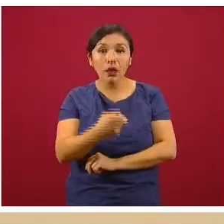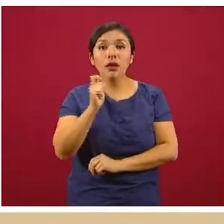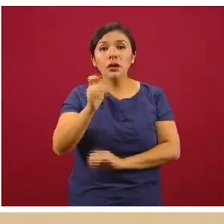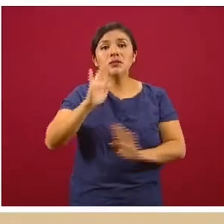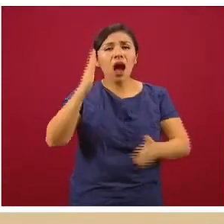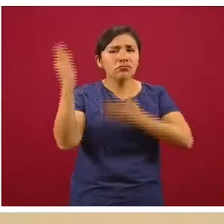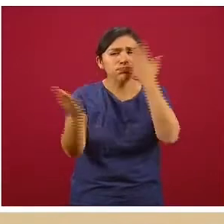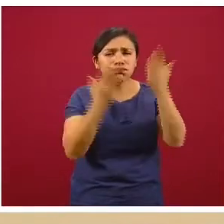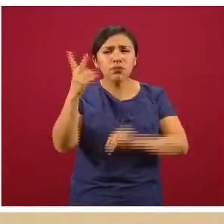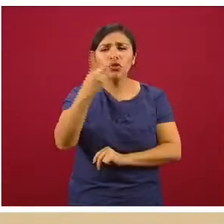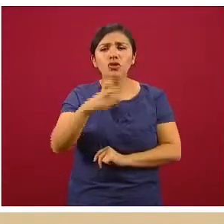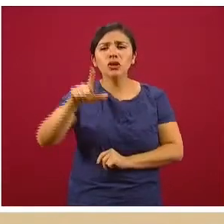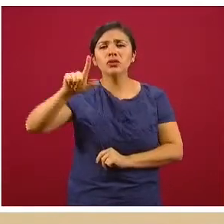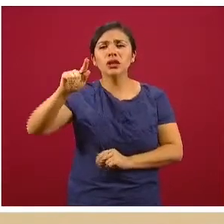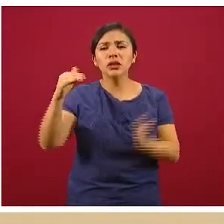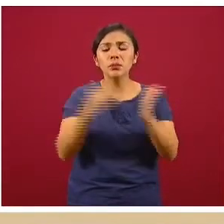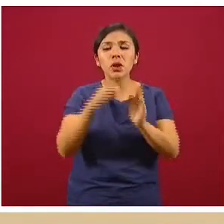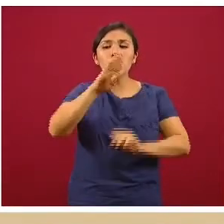han estudiado